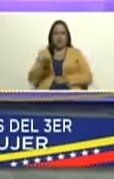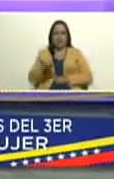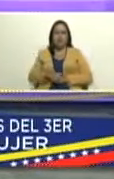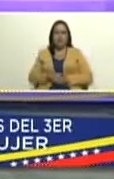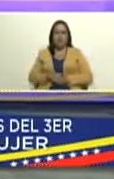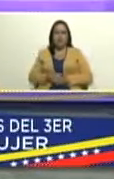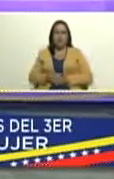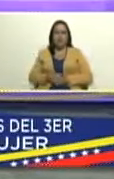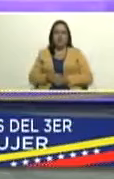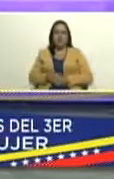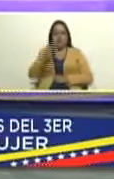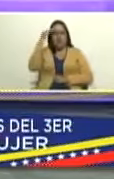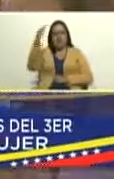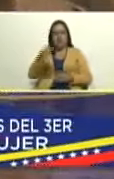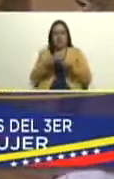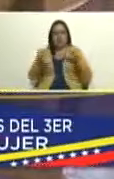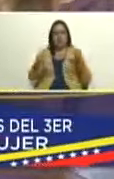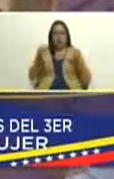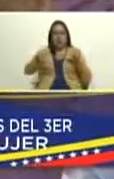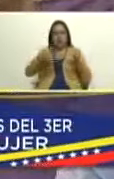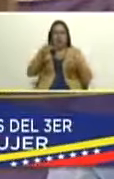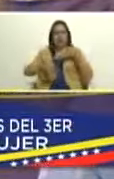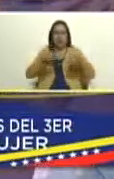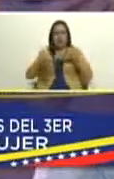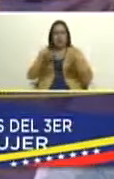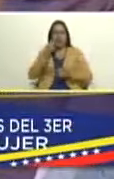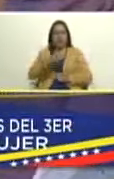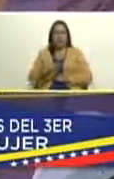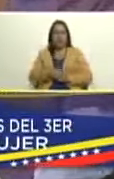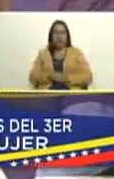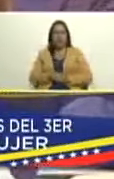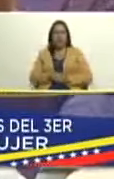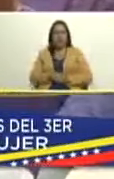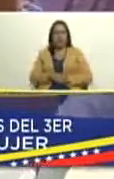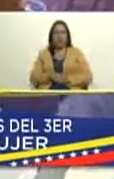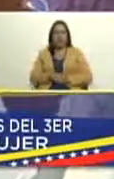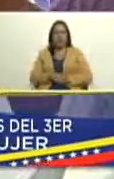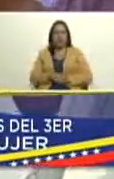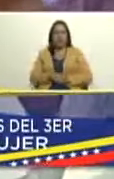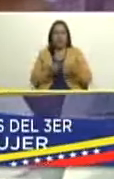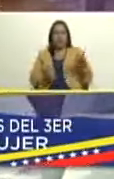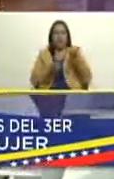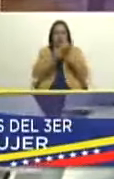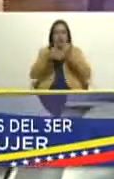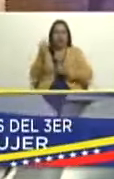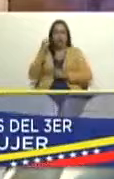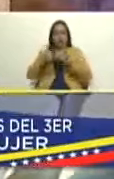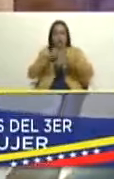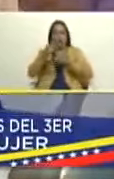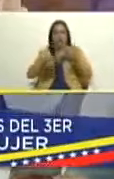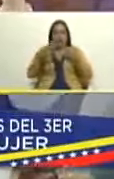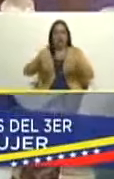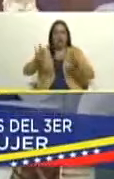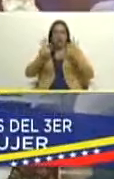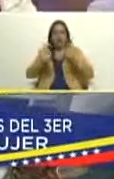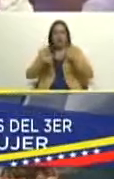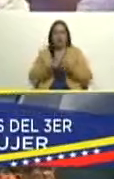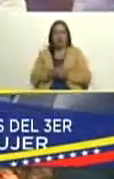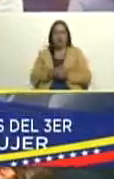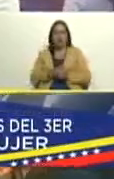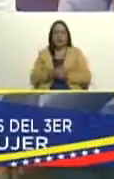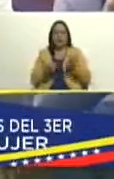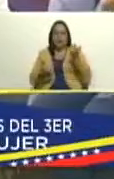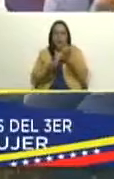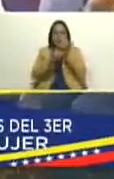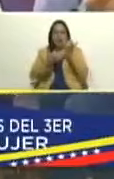Mis saludos a todos en este acto tan bonito de Credi Mujer, el programa especial de